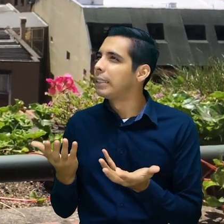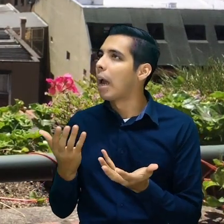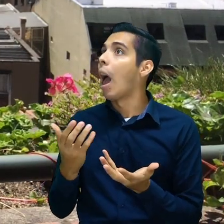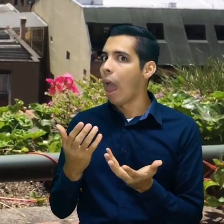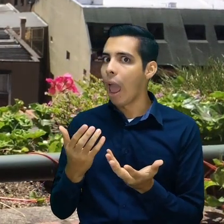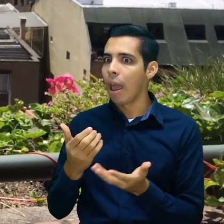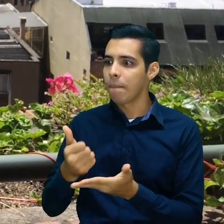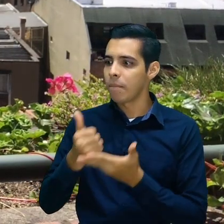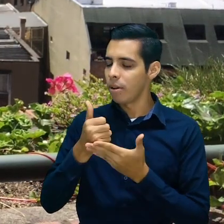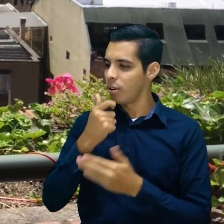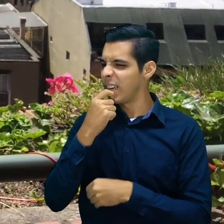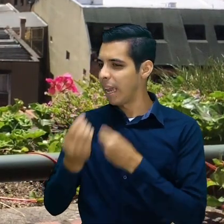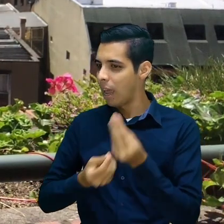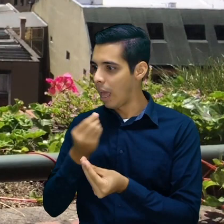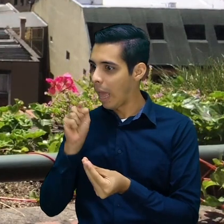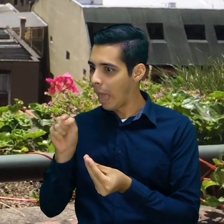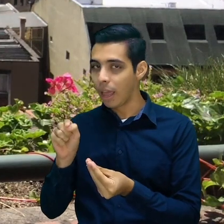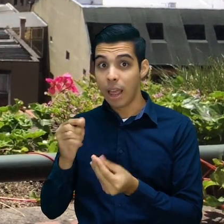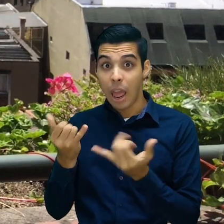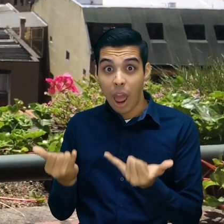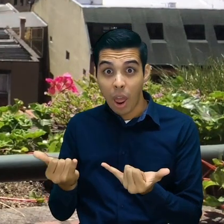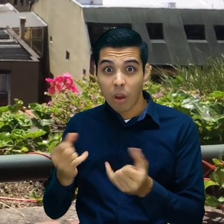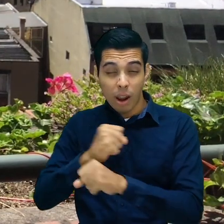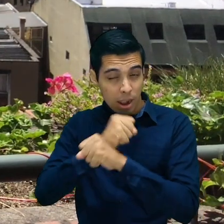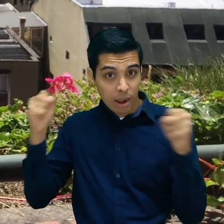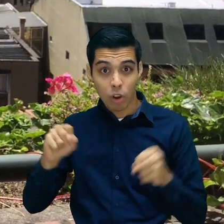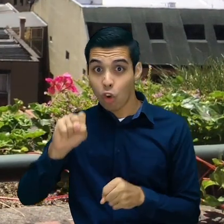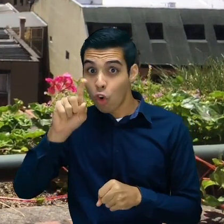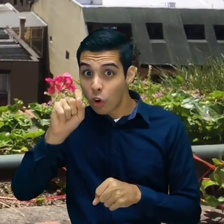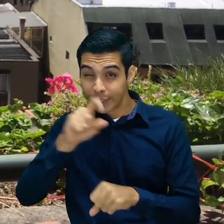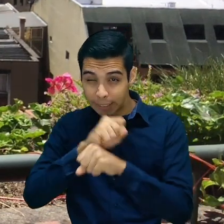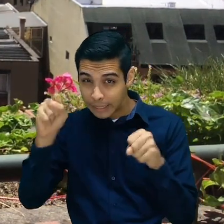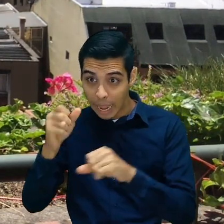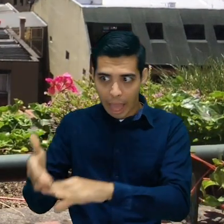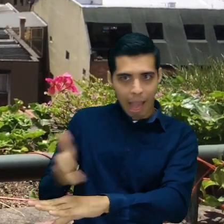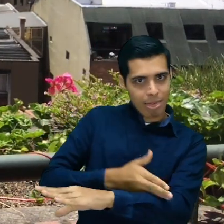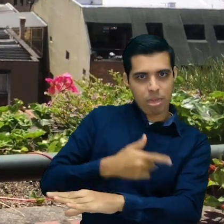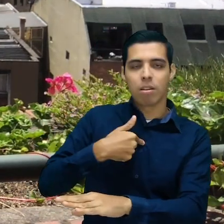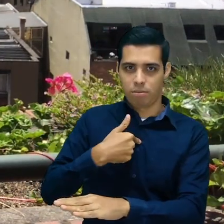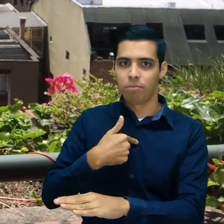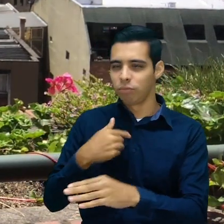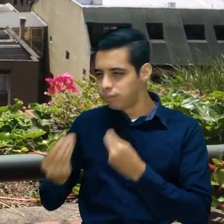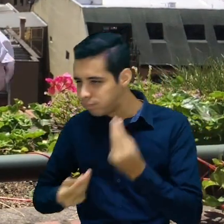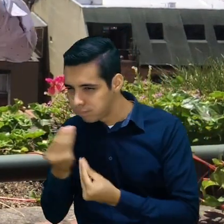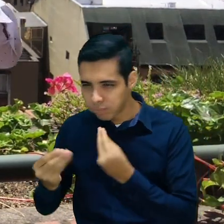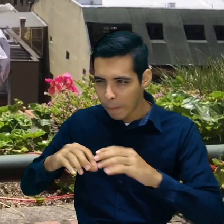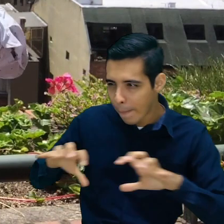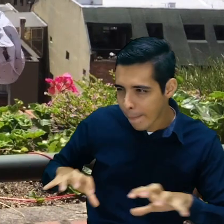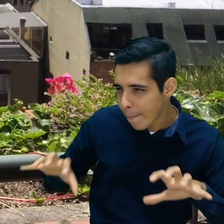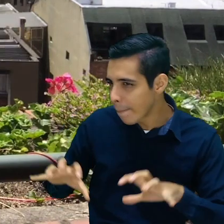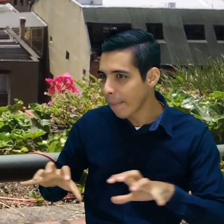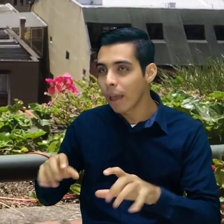de la mañana. Ojo, no inicio la mañana apagando incendios o contestando correos o contestando llamadas, sino me dedico a hacer estas tareas